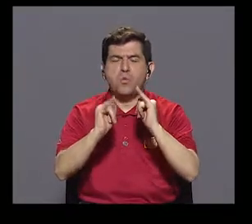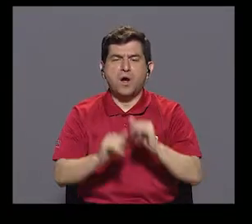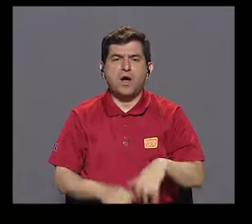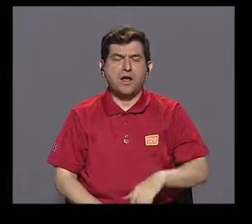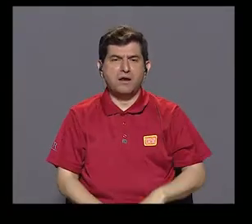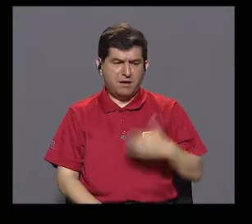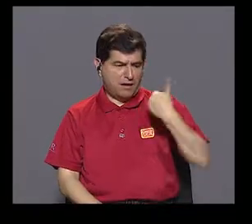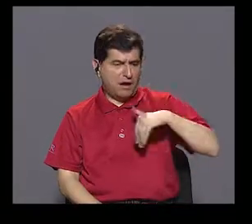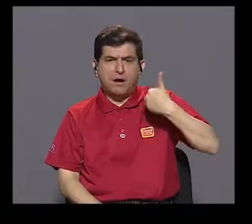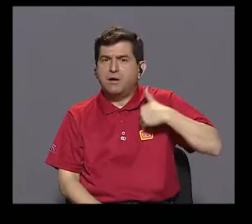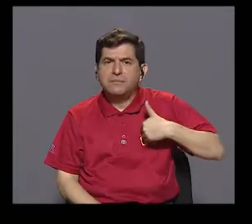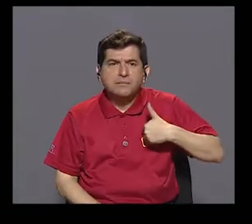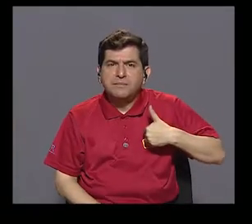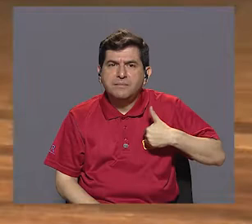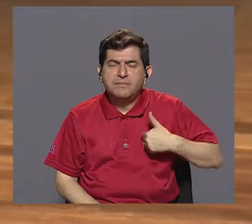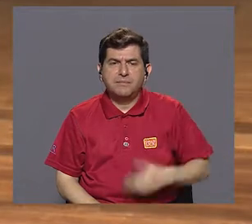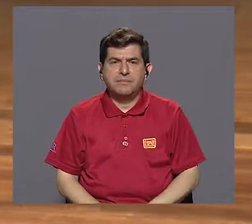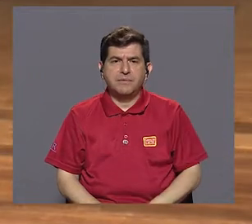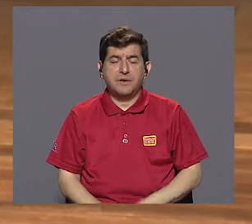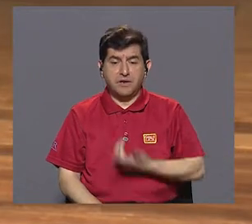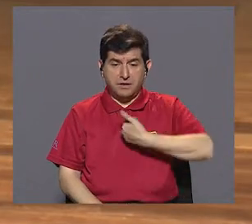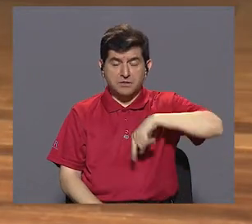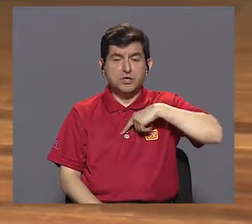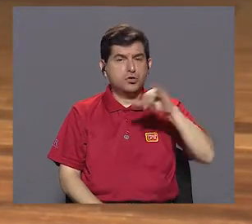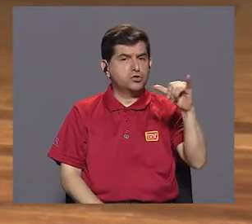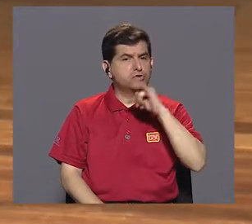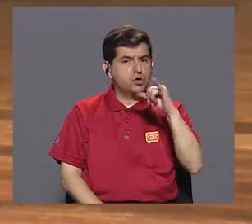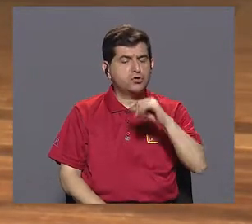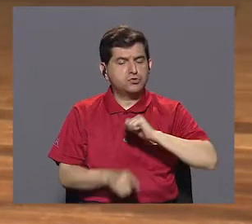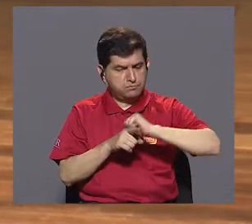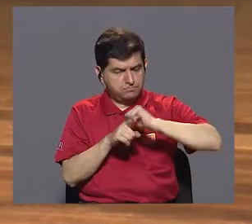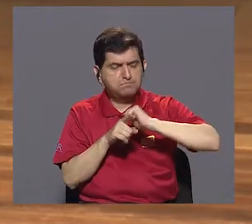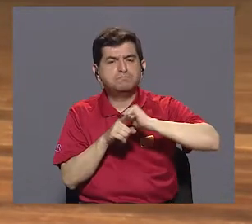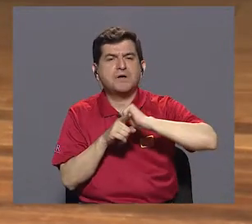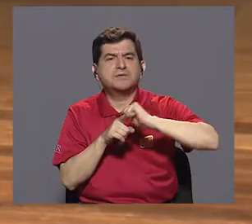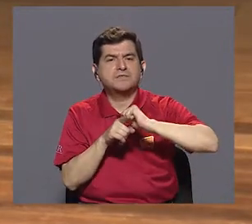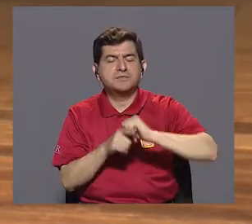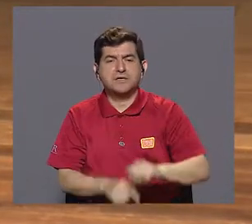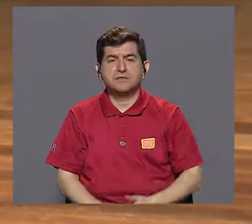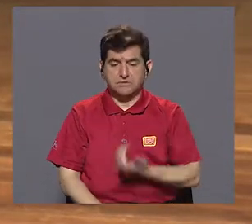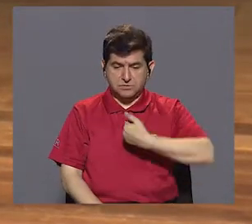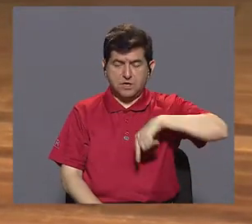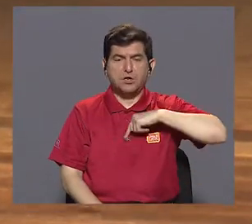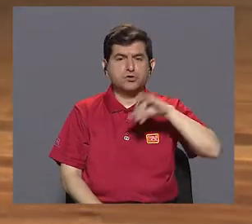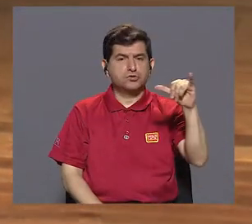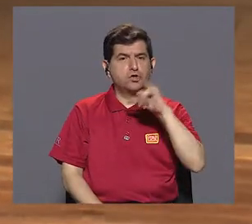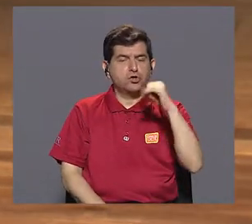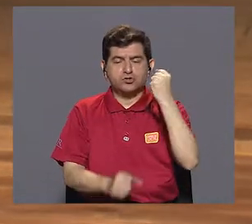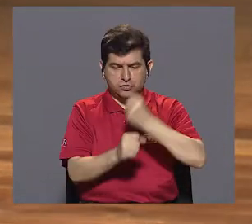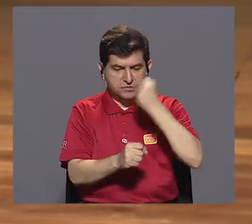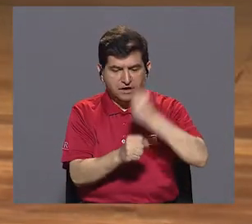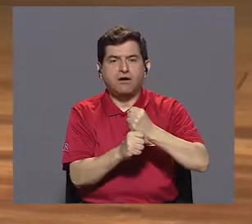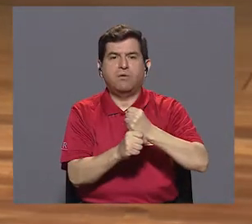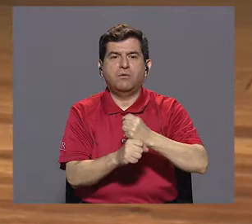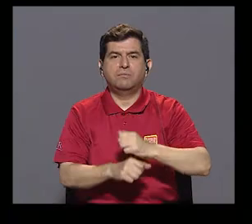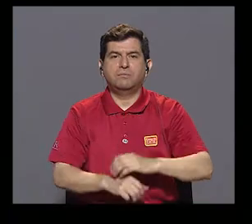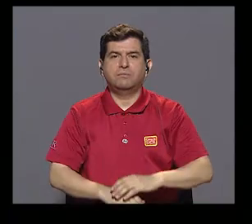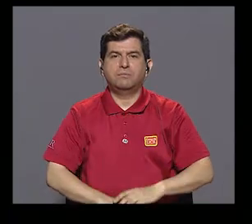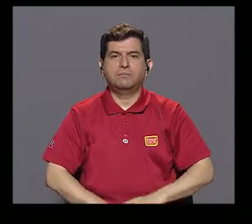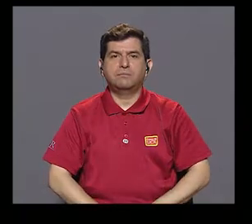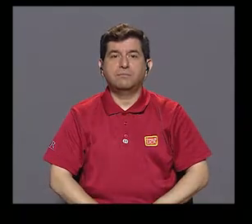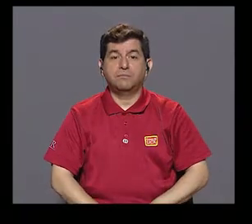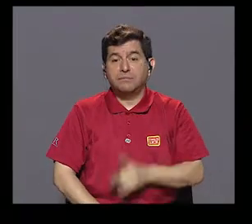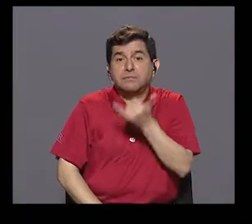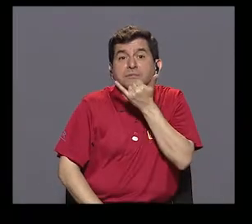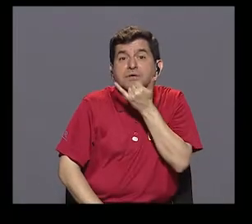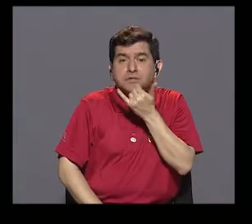a un compañero varón si estamos igualmente capacitadas y si estamos haciendo el mismo trabajo.